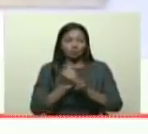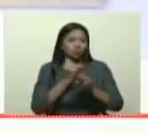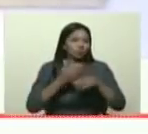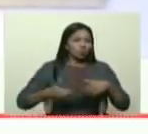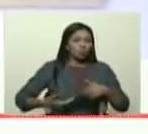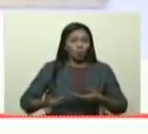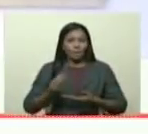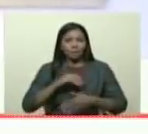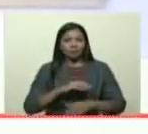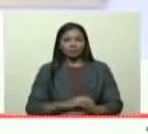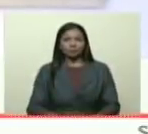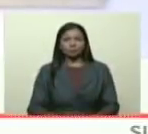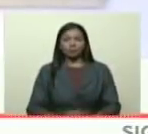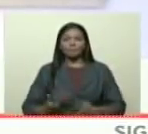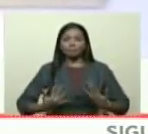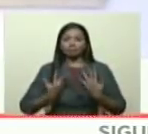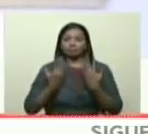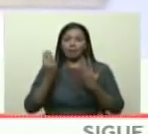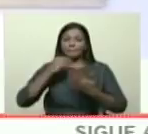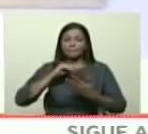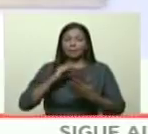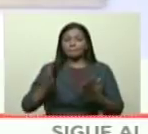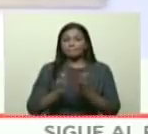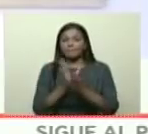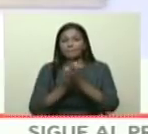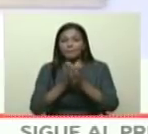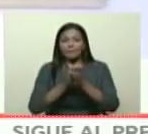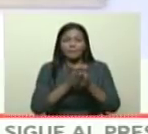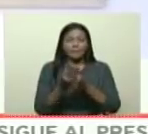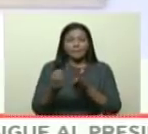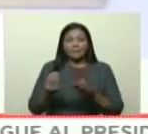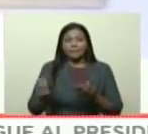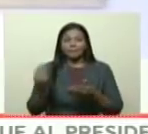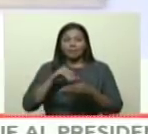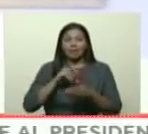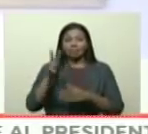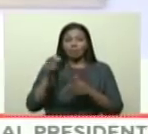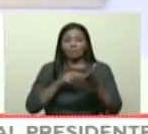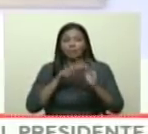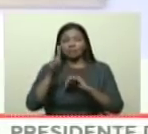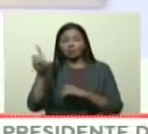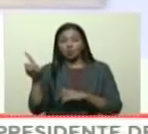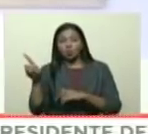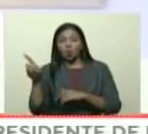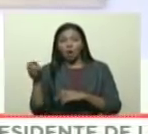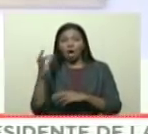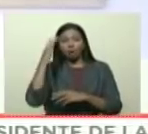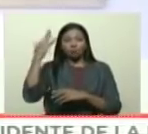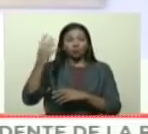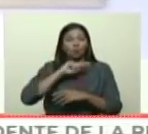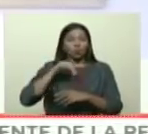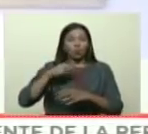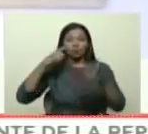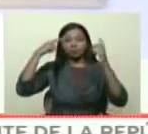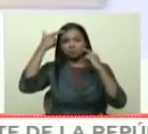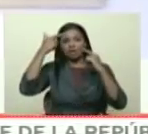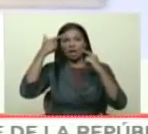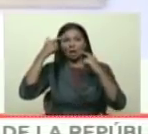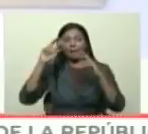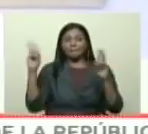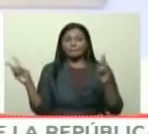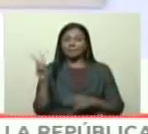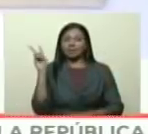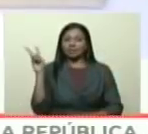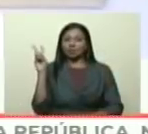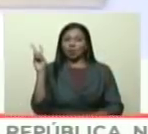haciendo. Motivados, motivados, motivados. Para cuando llegue el año 2021, que fue el sueño de nuestro comandante Chávez, Venezuela